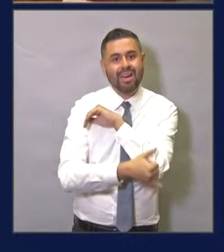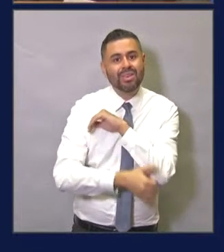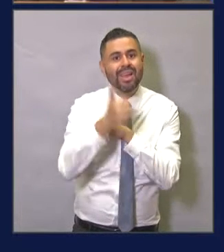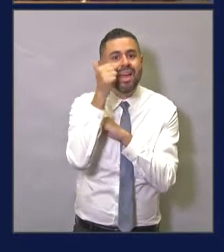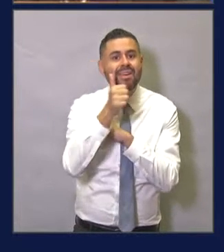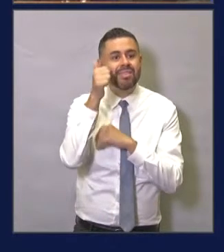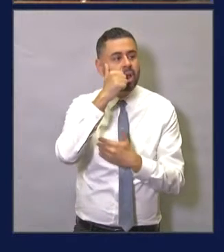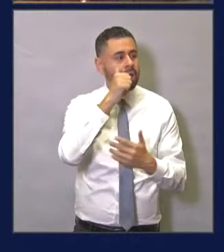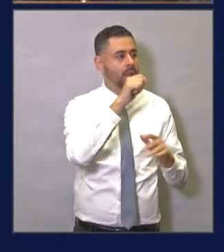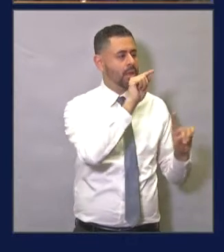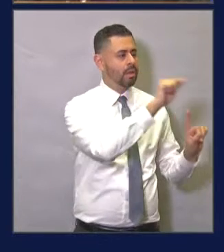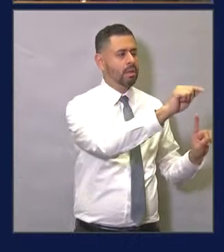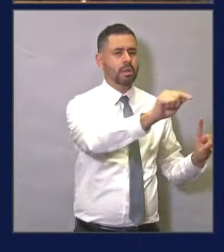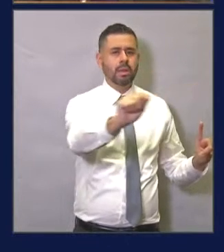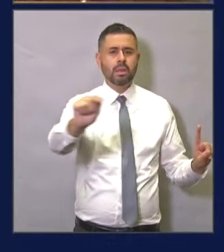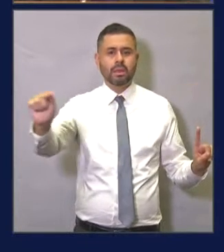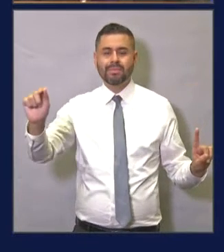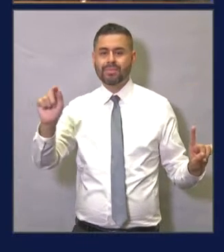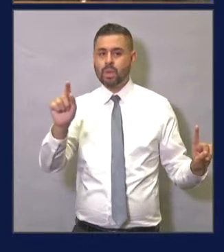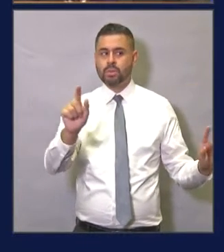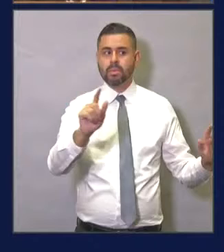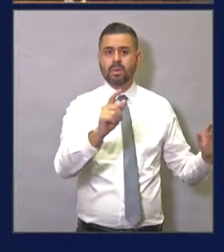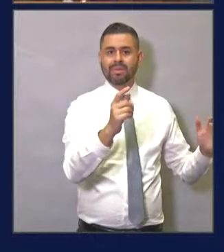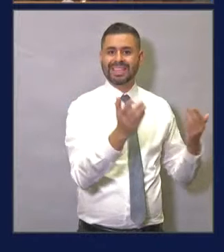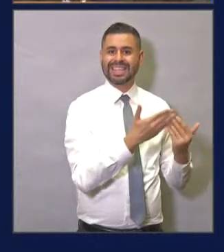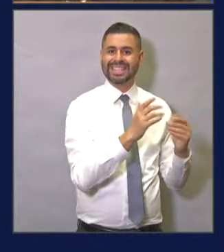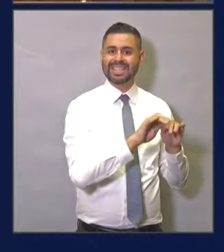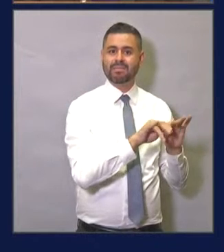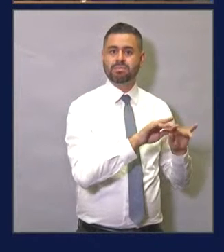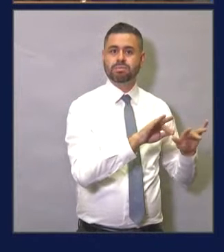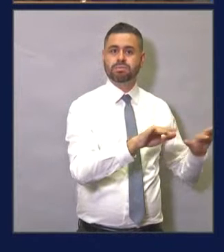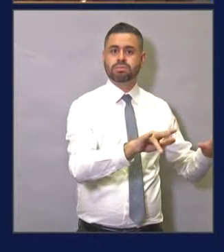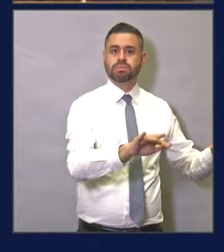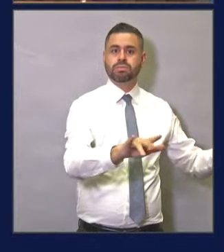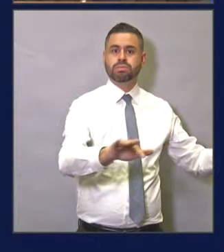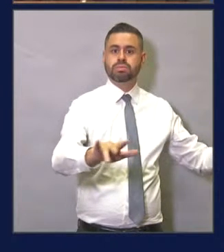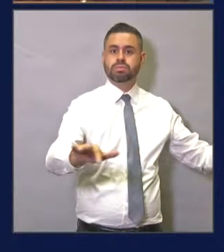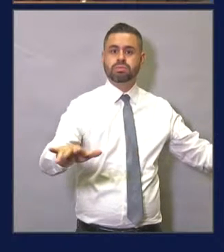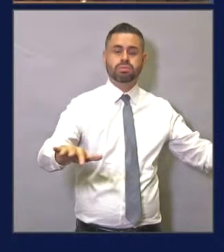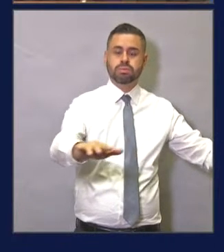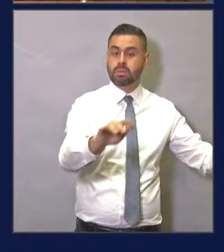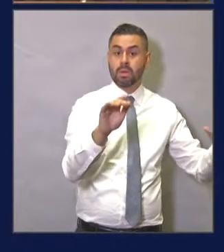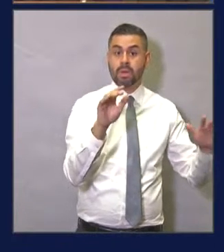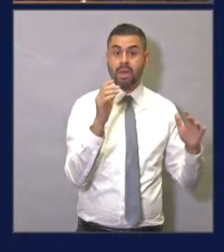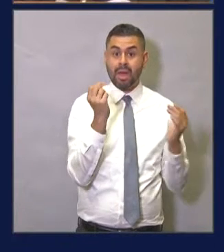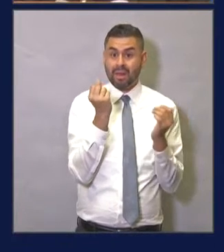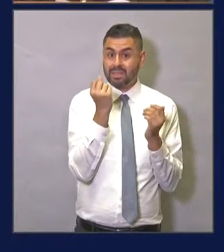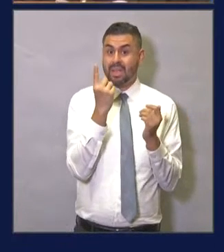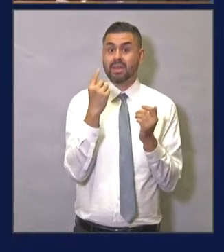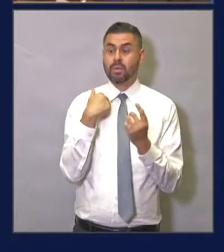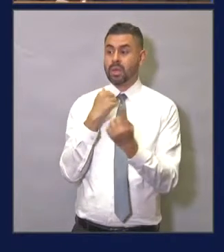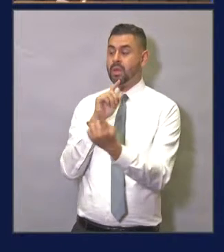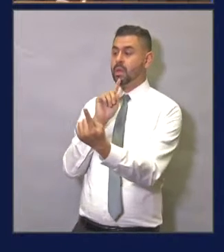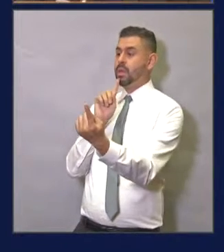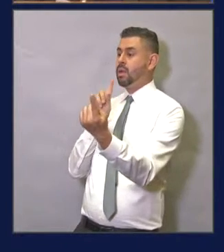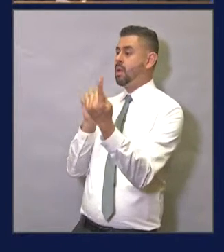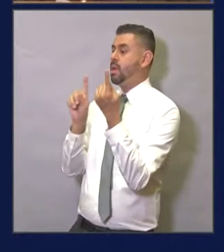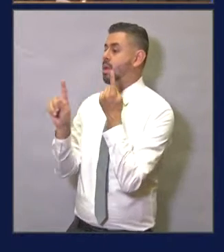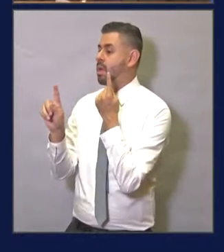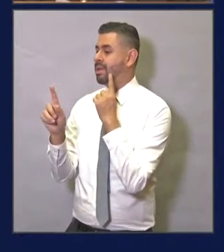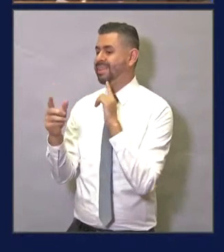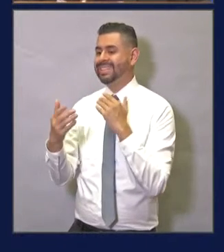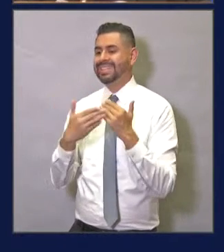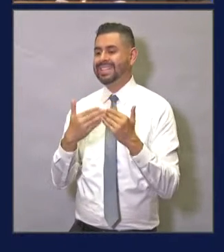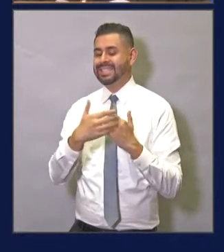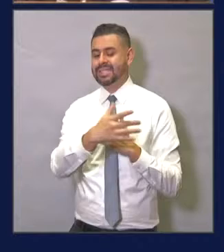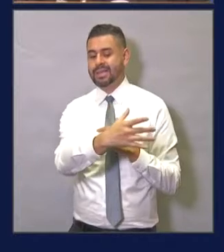día, hay un aumento significativo en la probabilidad de que entre los muchos encuentros que cada persona tiene durante el